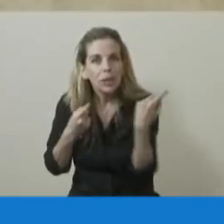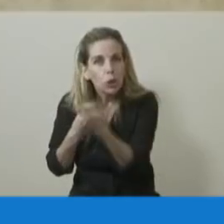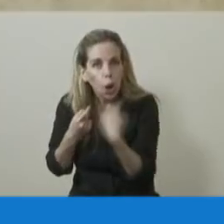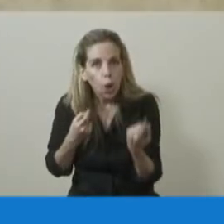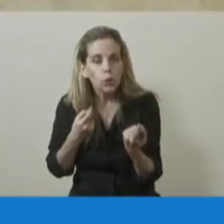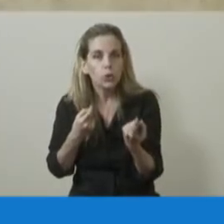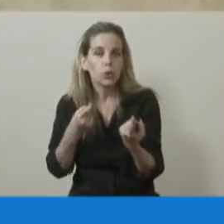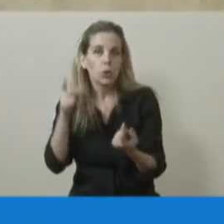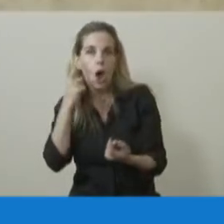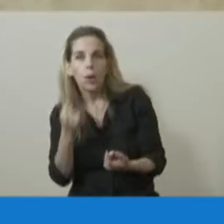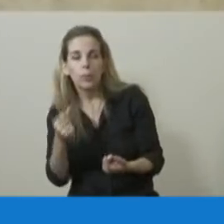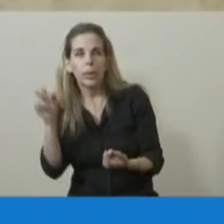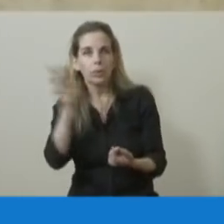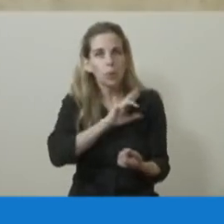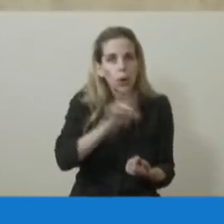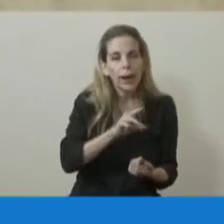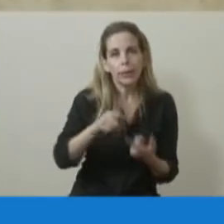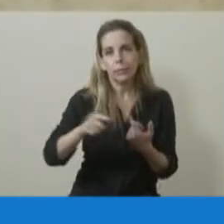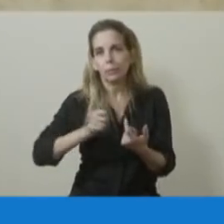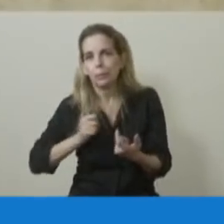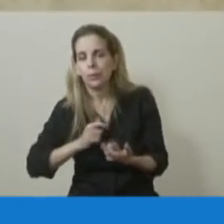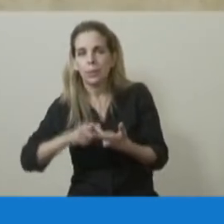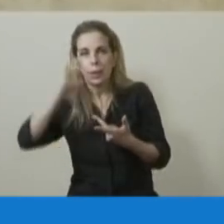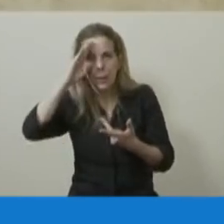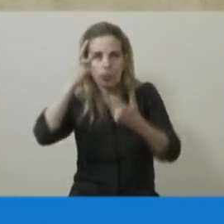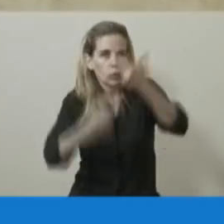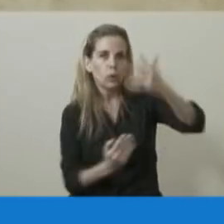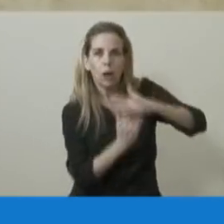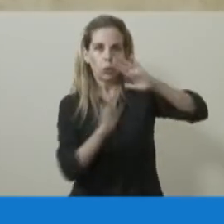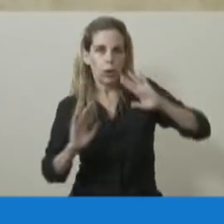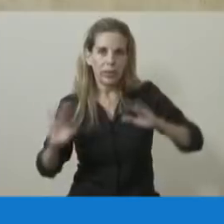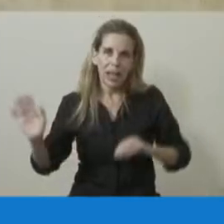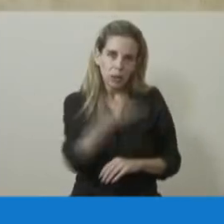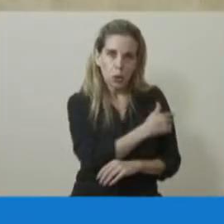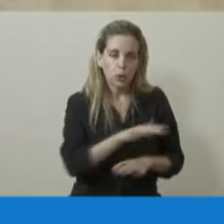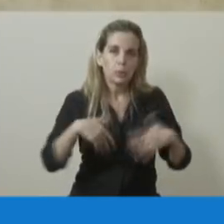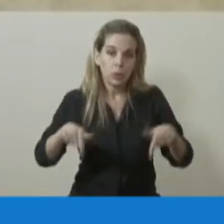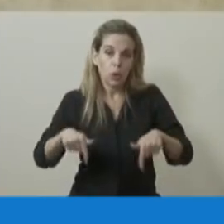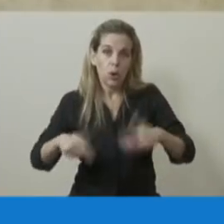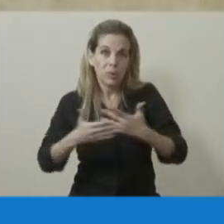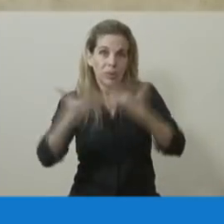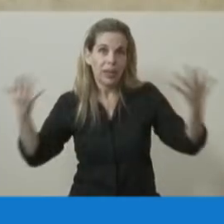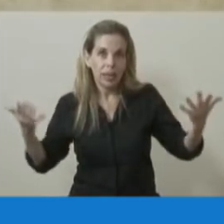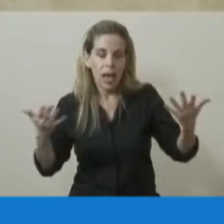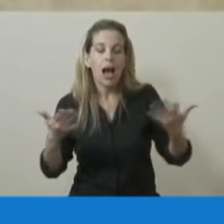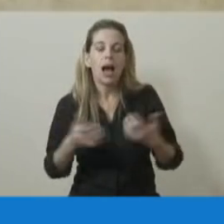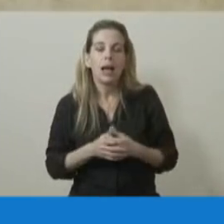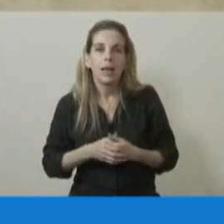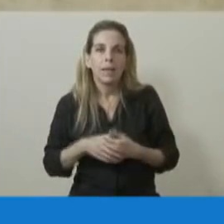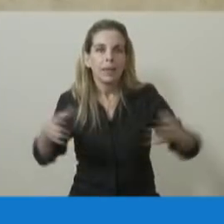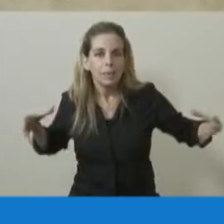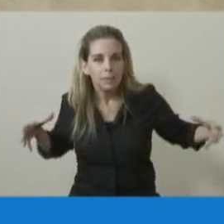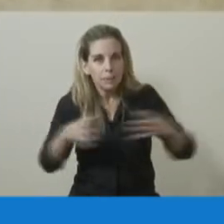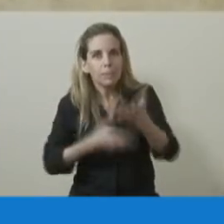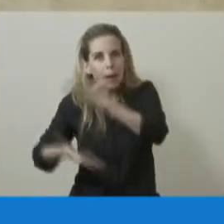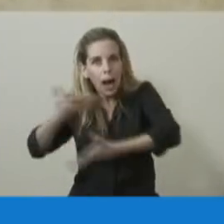de nuestras mujeres en las Fuerzas Armadas. Así que en este día de